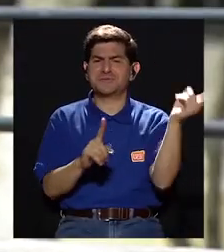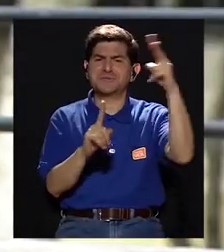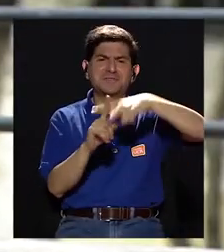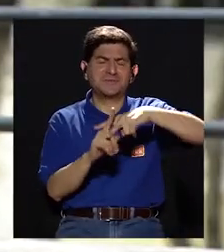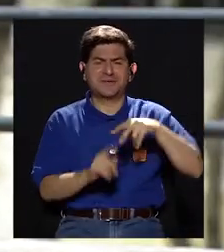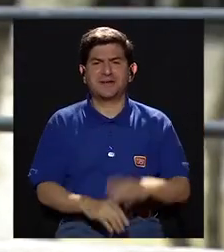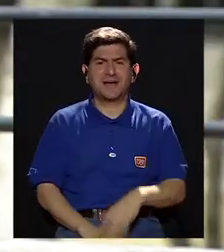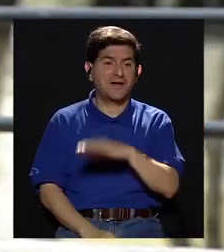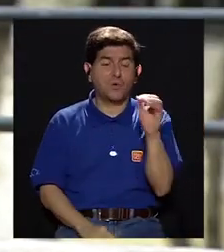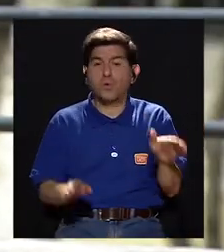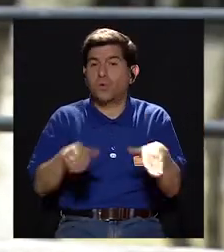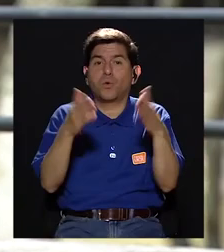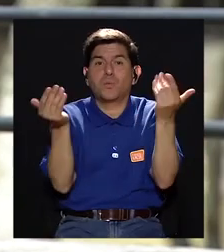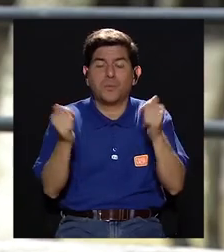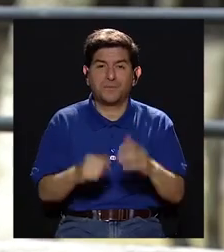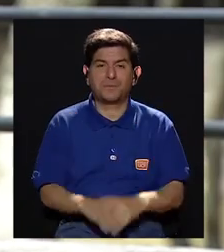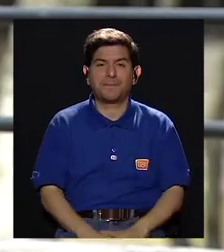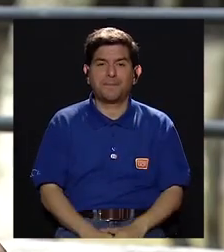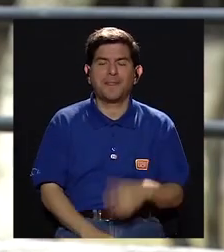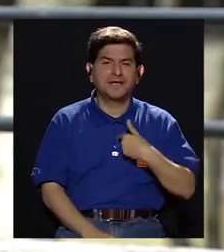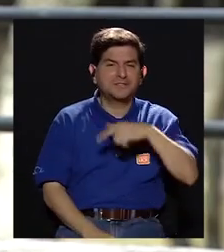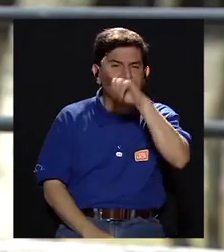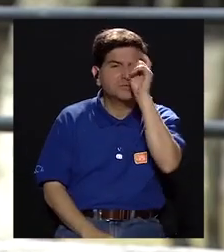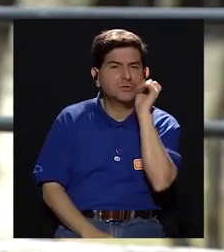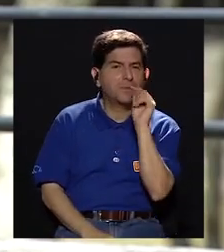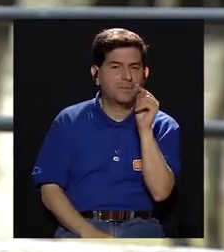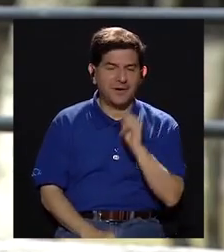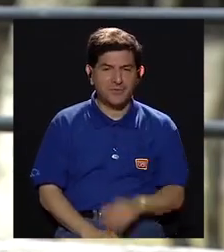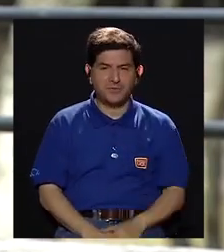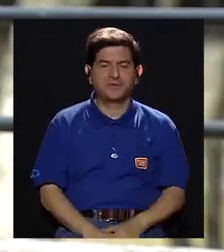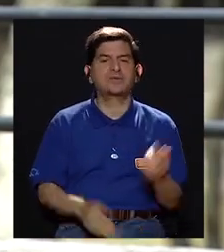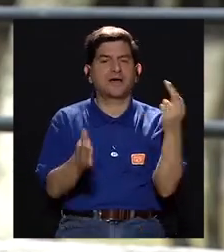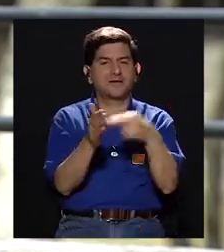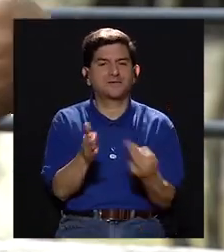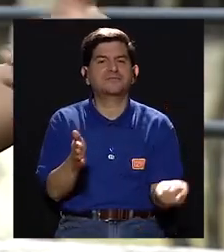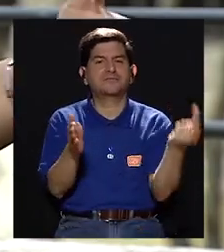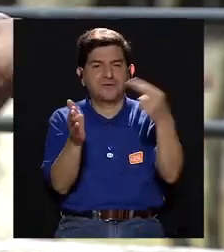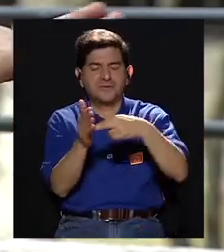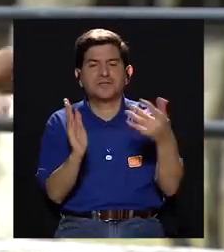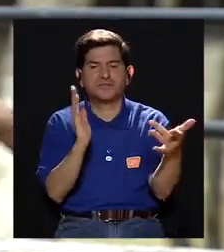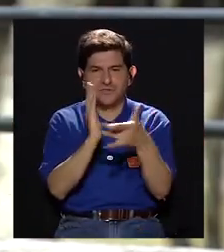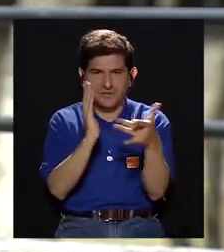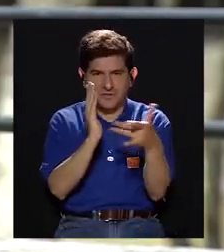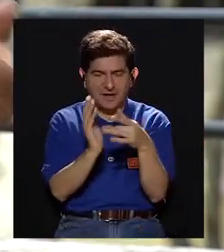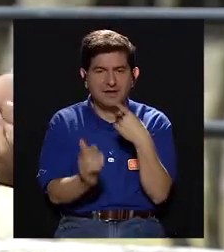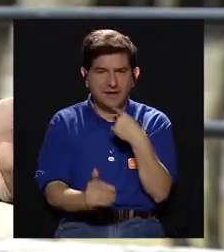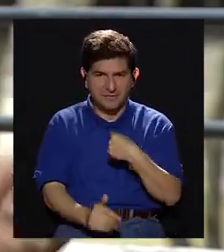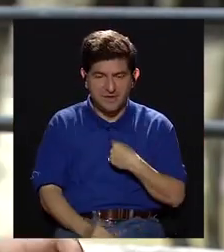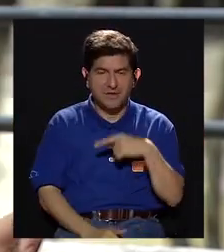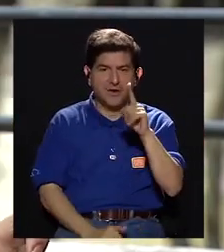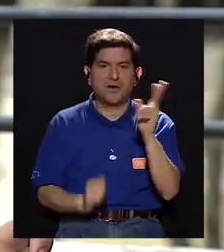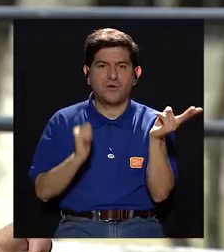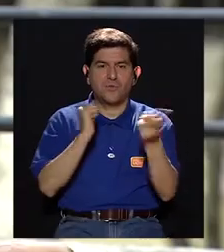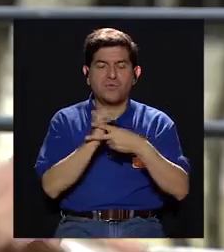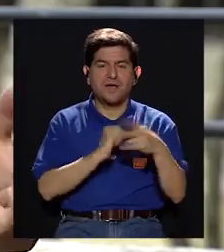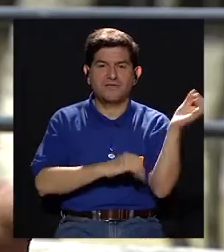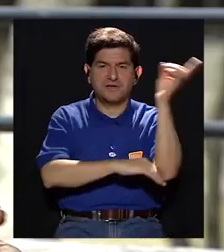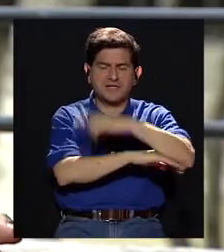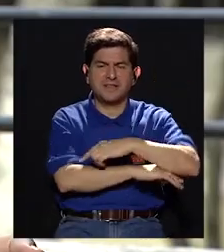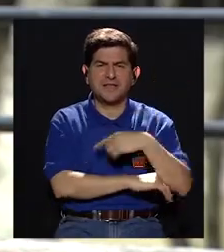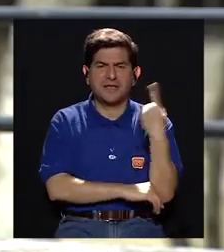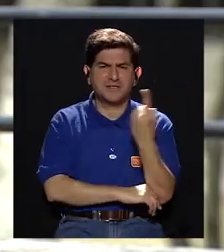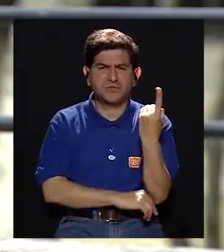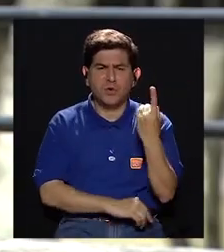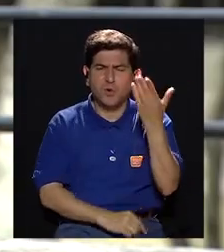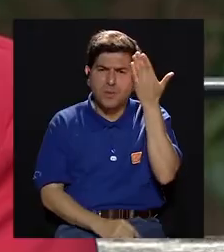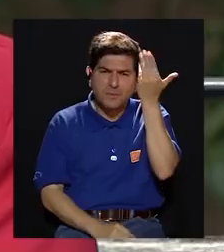dónde puedes aplicártelo o cómo. Yo te iba a preguntar acerca de la frecuencia de esta técnica. Ya me dijiste que es una vez al día, pero ¿por qué